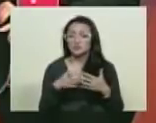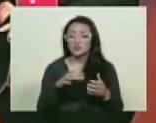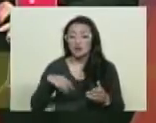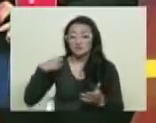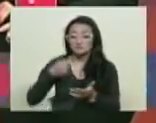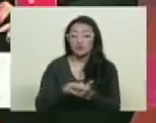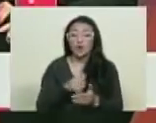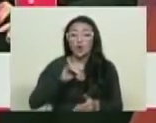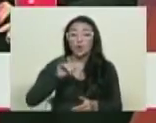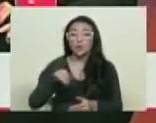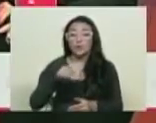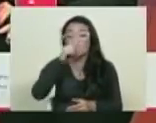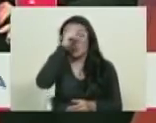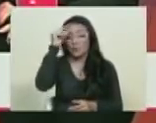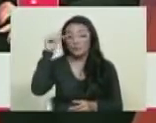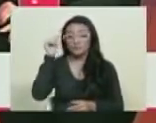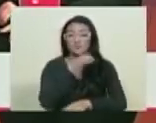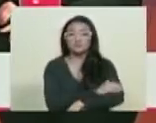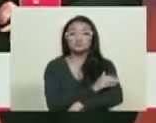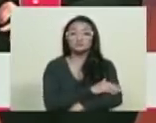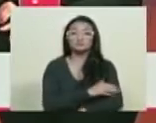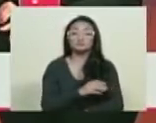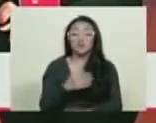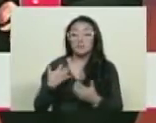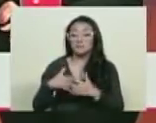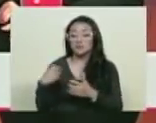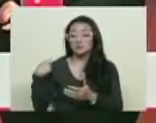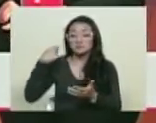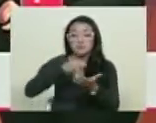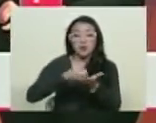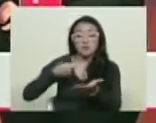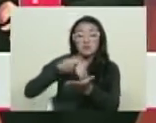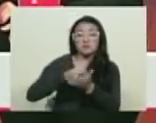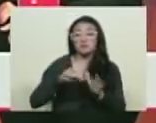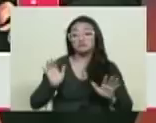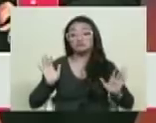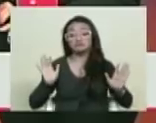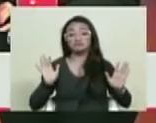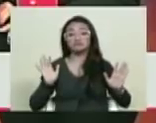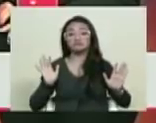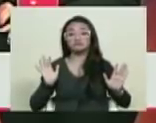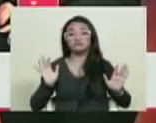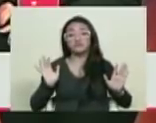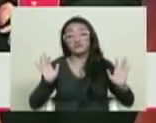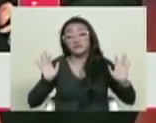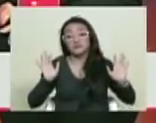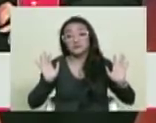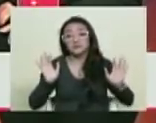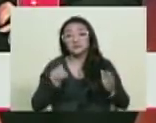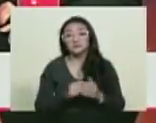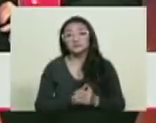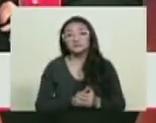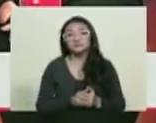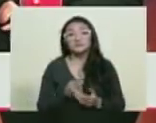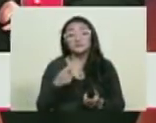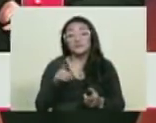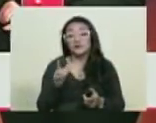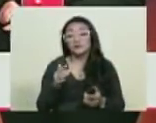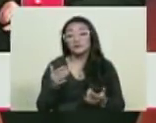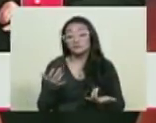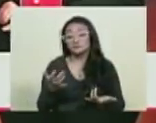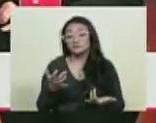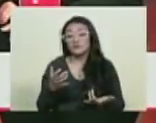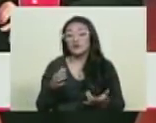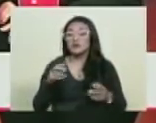en esa comisión bueno eso es lo que hay diría alguien por ahí y con eso es lo que hay no vamos a centrar